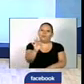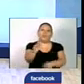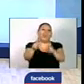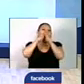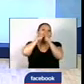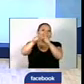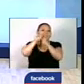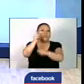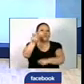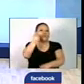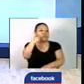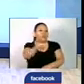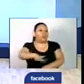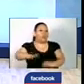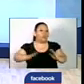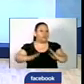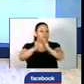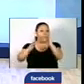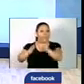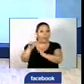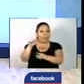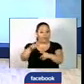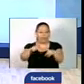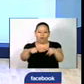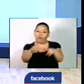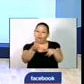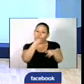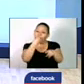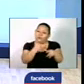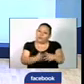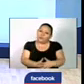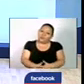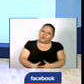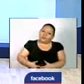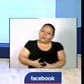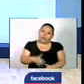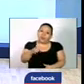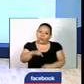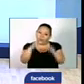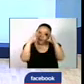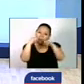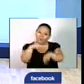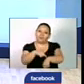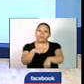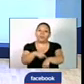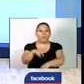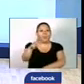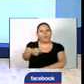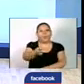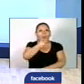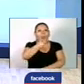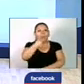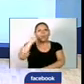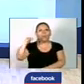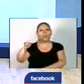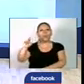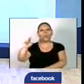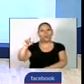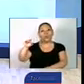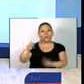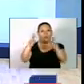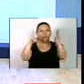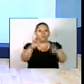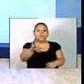sin duda pues este es un platillo que a muchos pues nos despierte el apetito más a esta hora el periodista Julio Guevara nos presenta su sección olores y